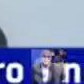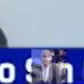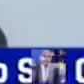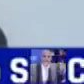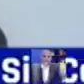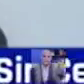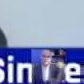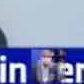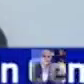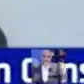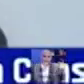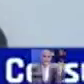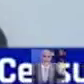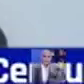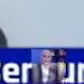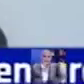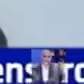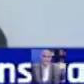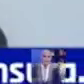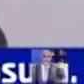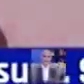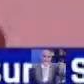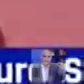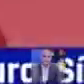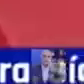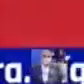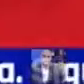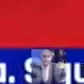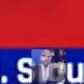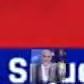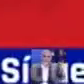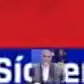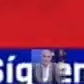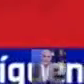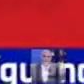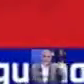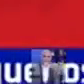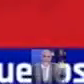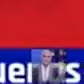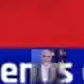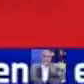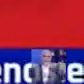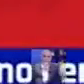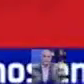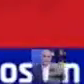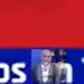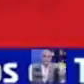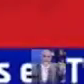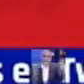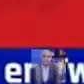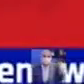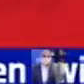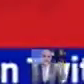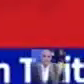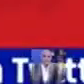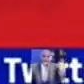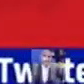es una asociación natural porque todos estos personajes están ahí